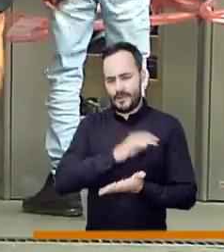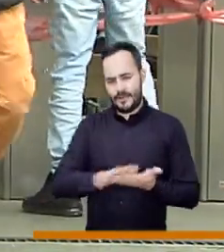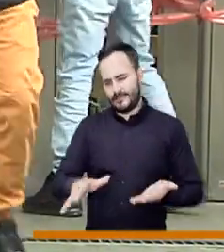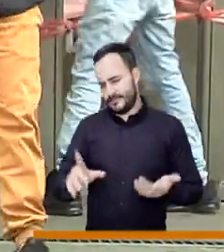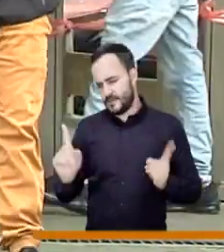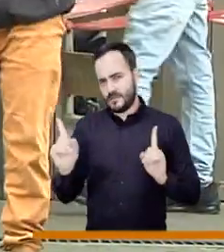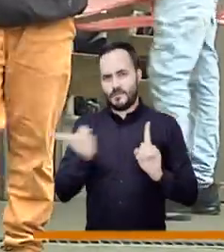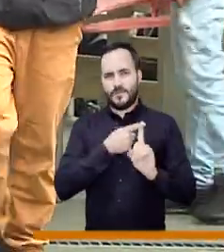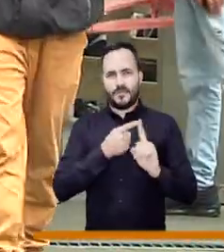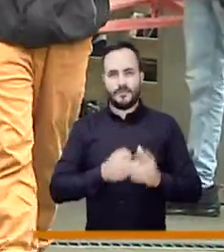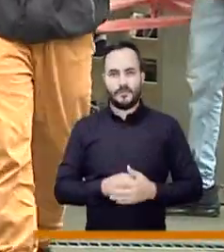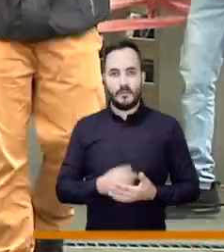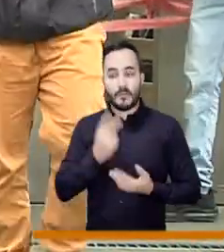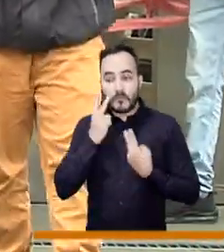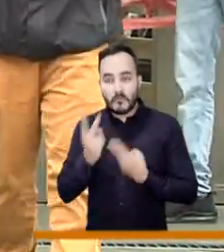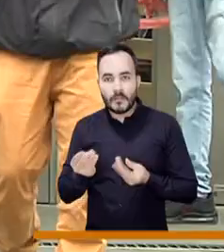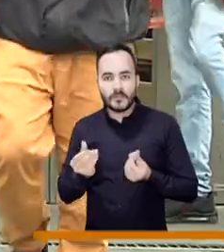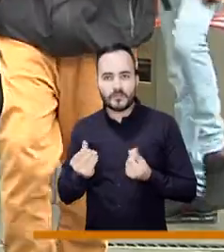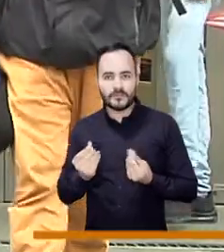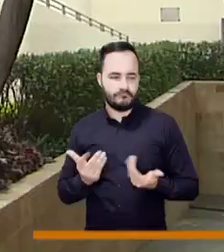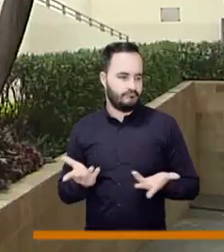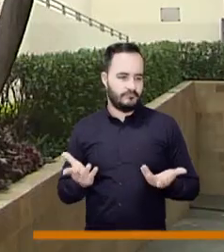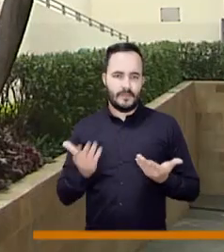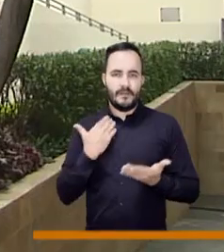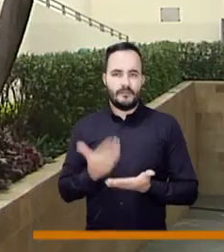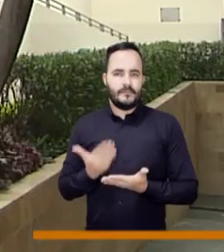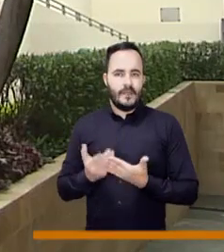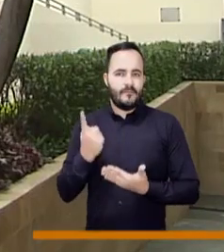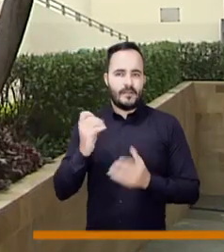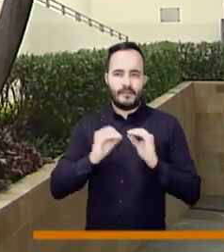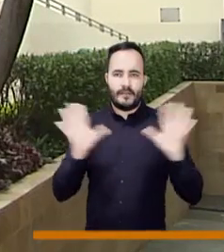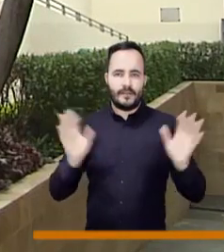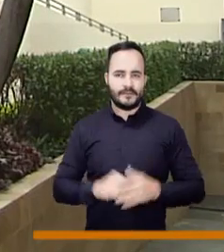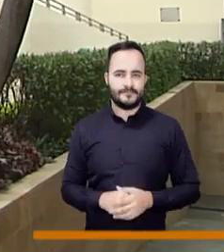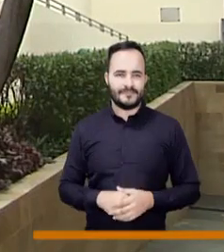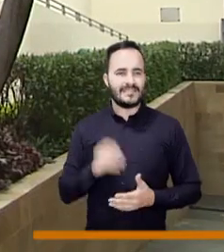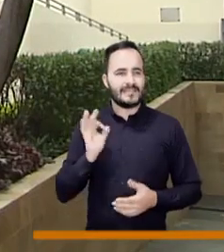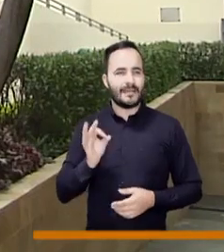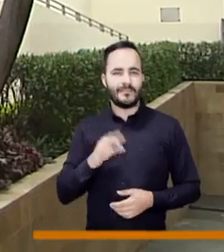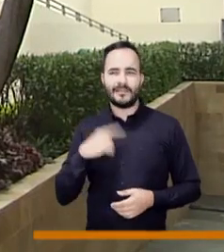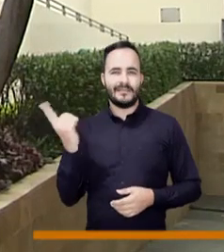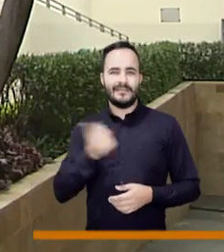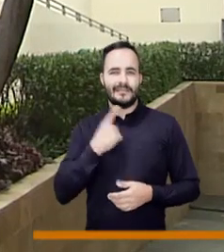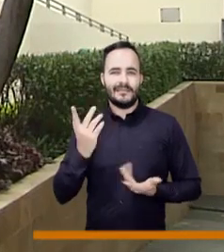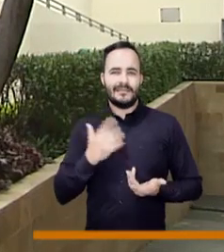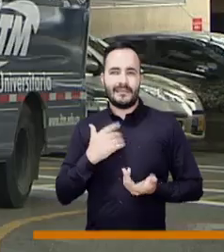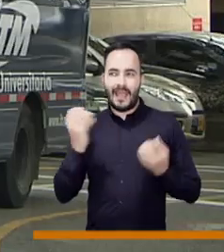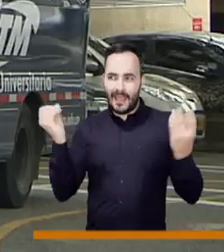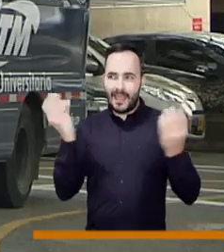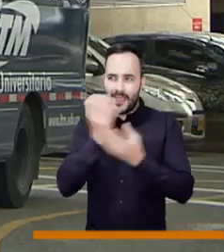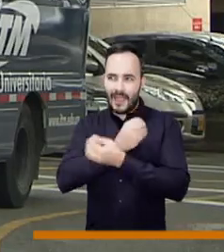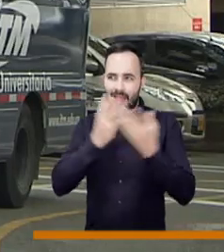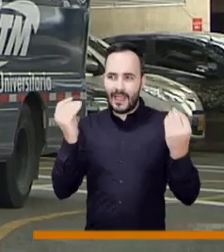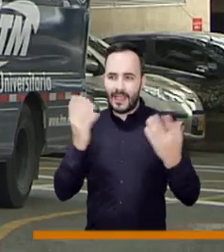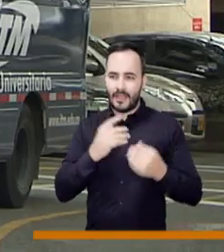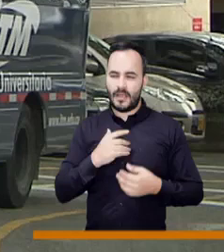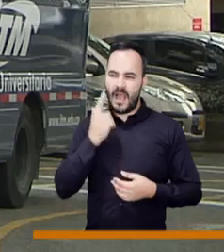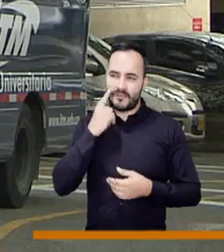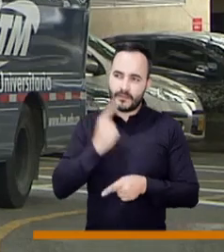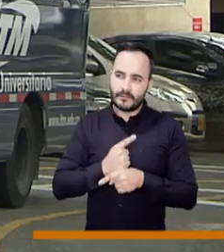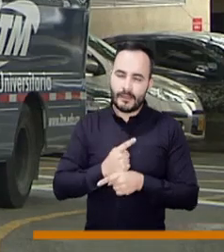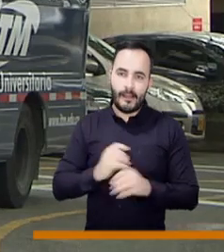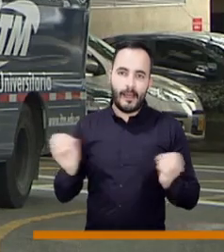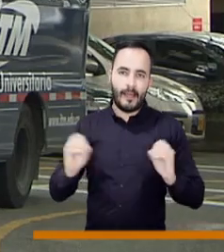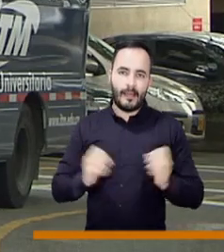la gratuidad y en los presupuestos no se refleja. Es decir, eso es como dice el dicho popular, mucho tilín tilín y nada de paletas.